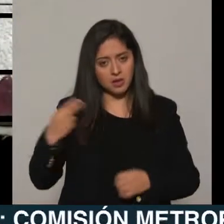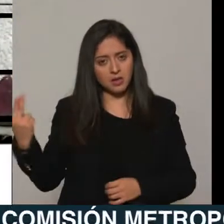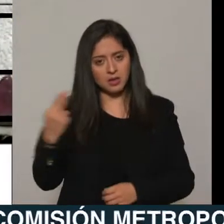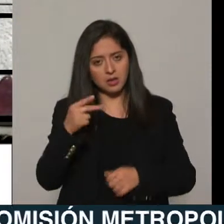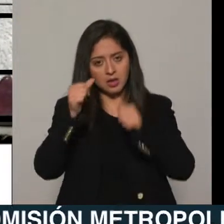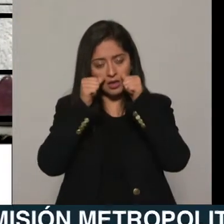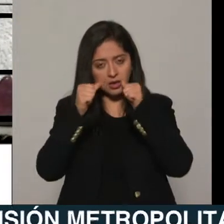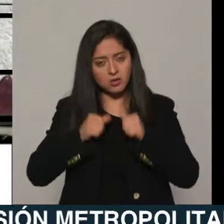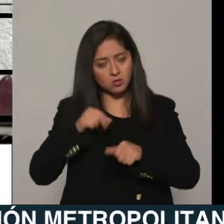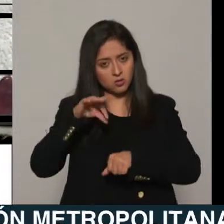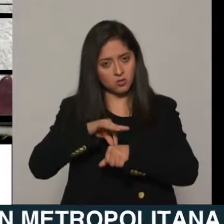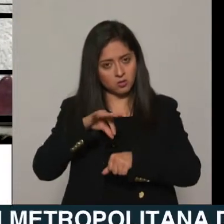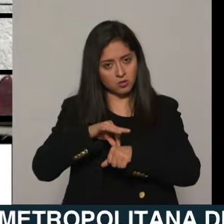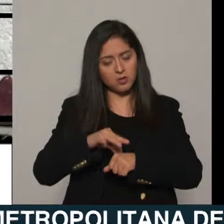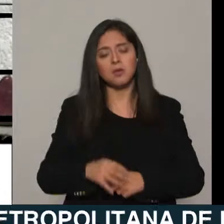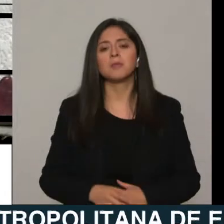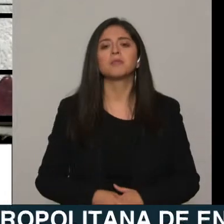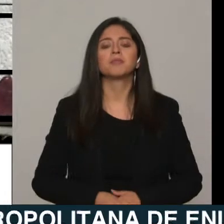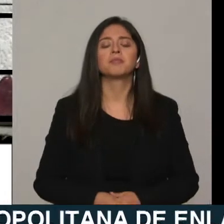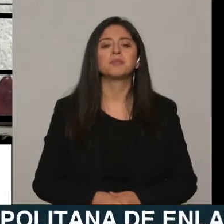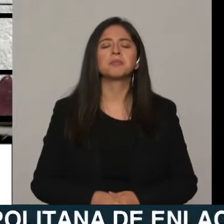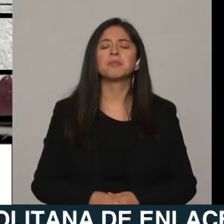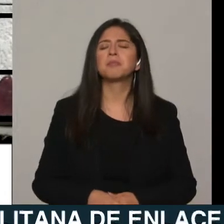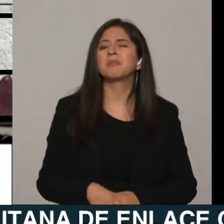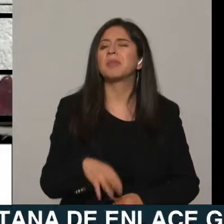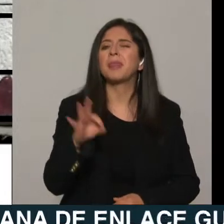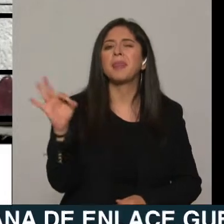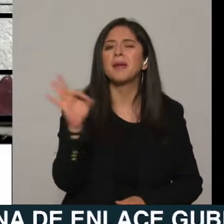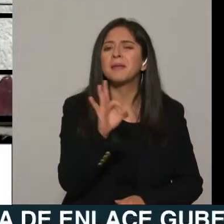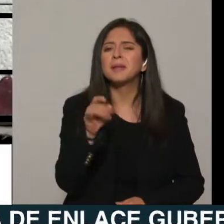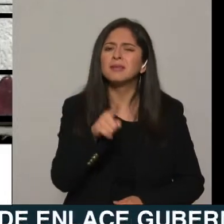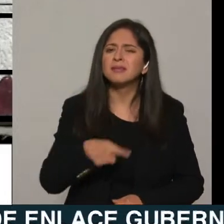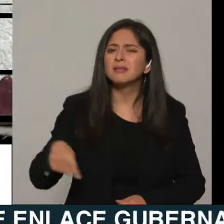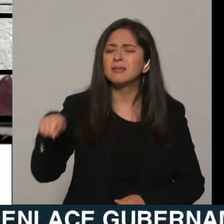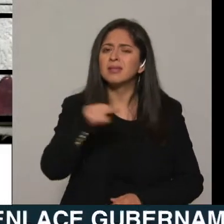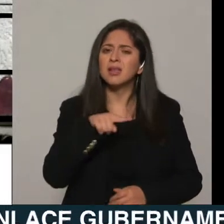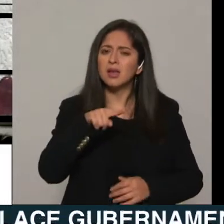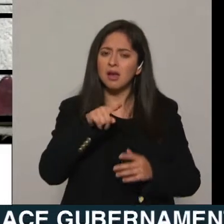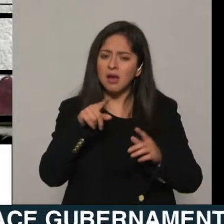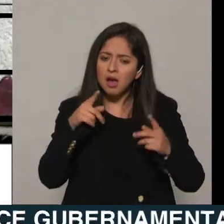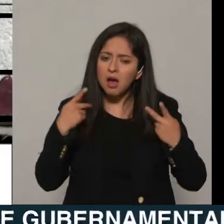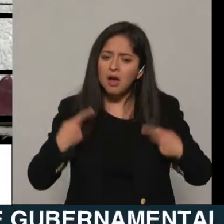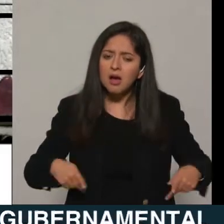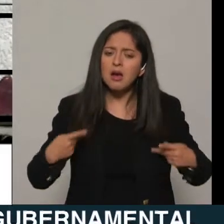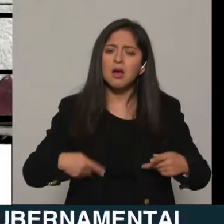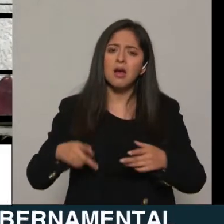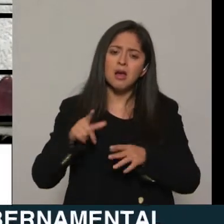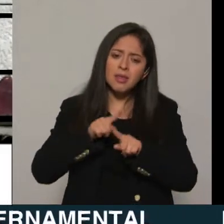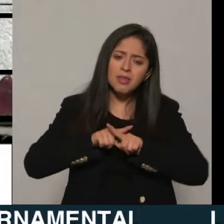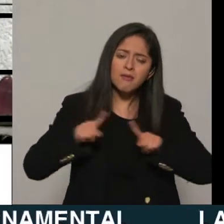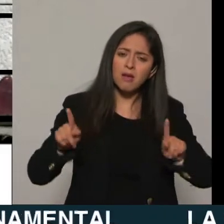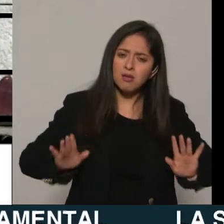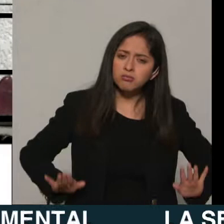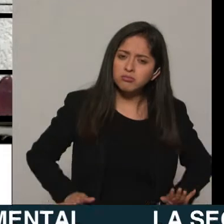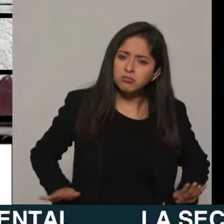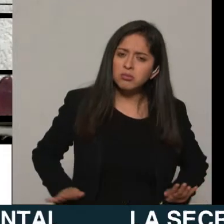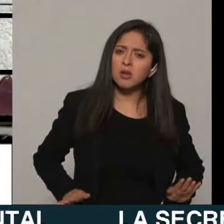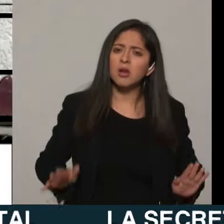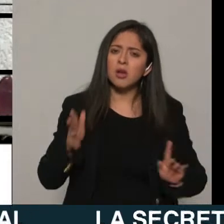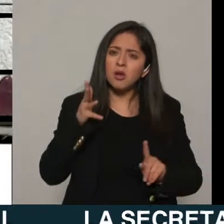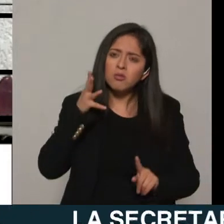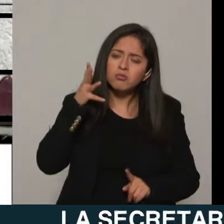juntos hiciéramos algo diferente por cambiar, lo podríamos lograr